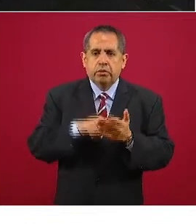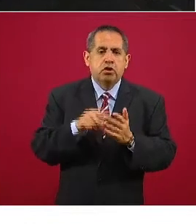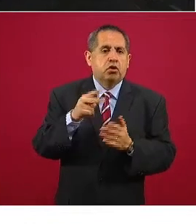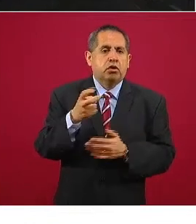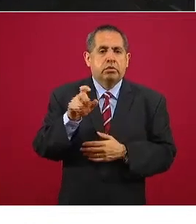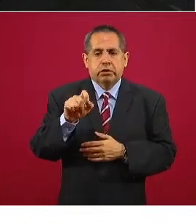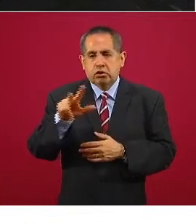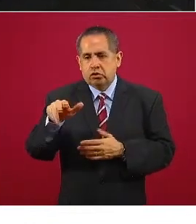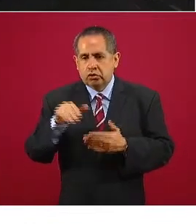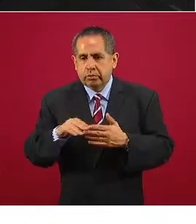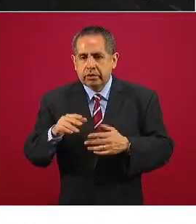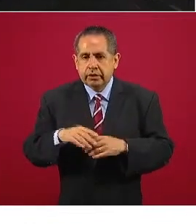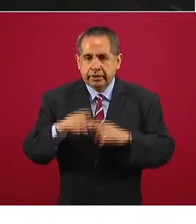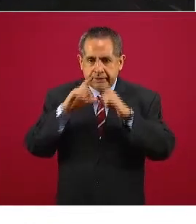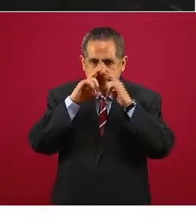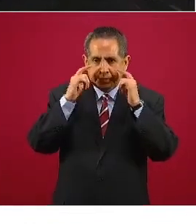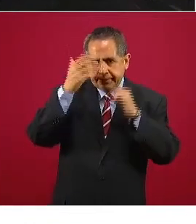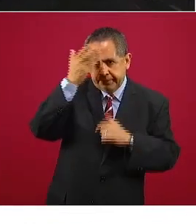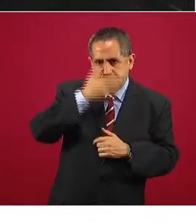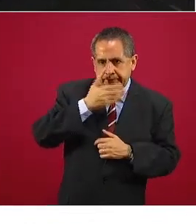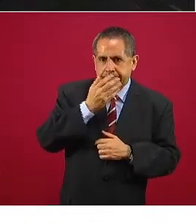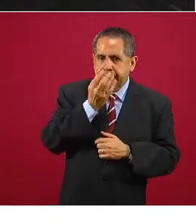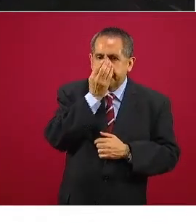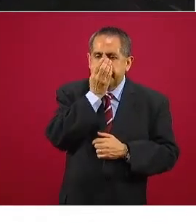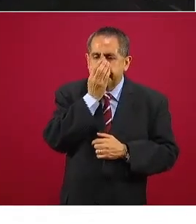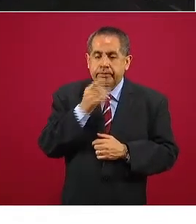1,228,000, mascarillas